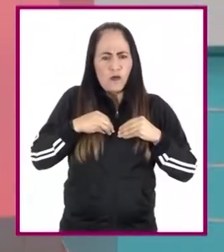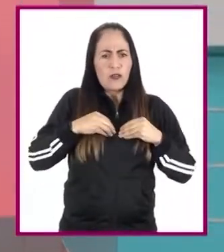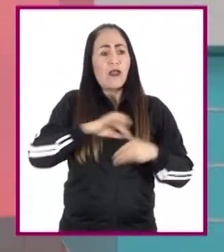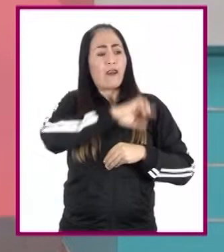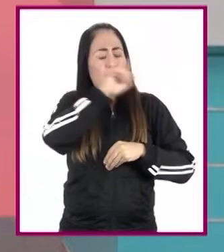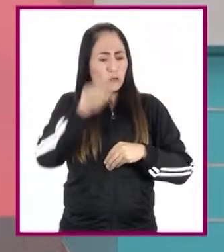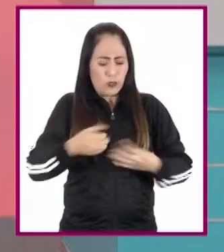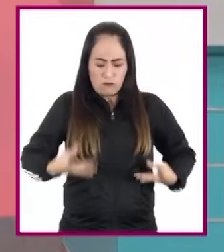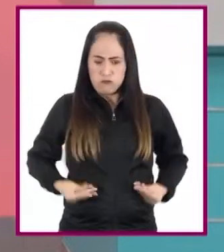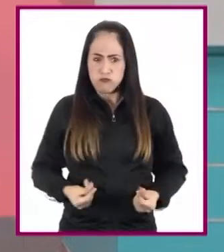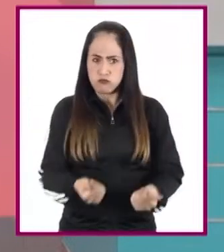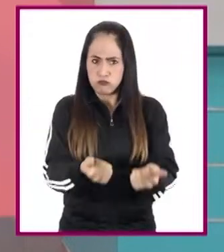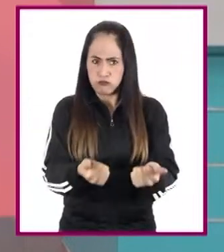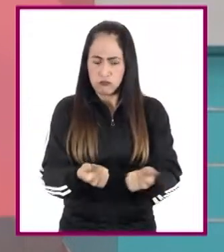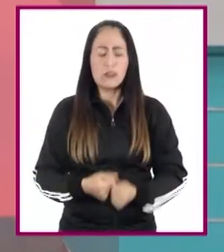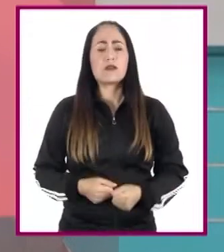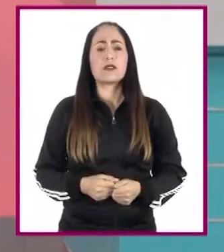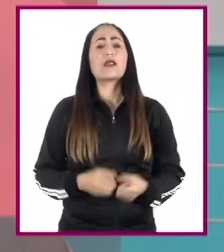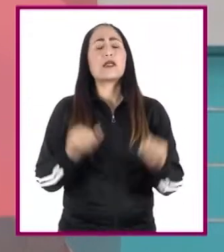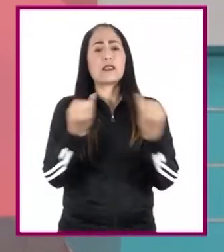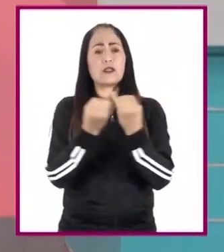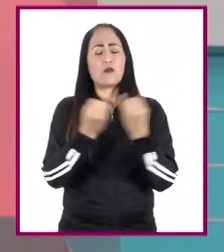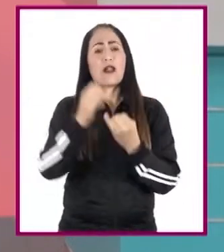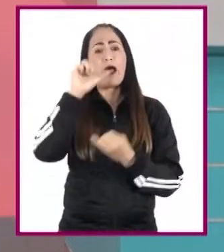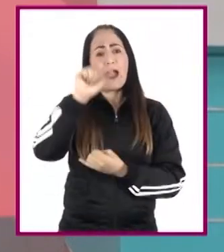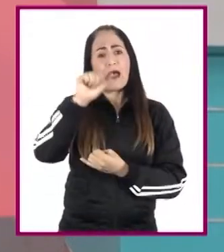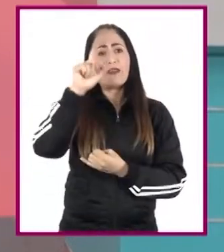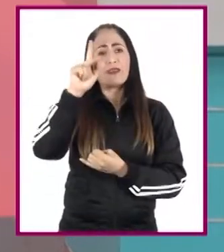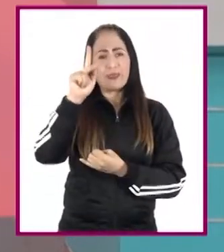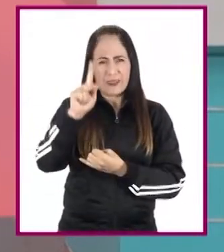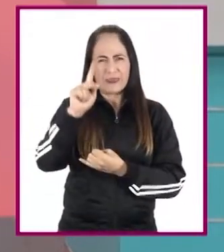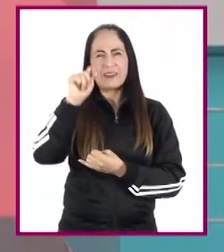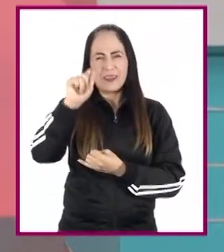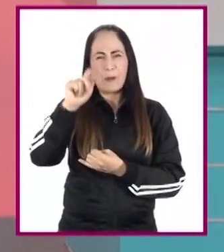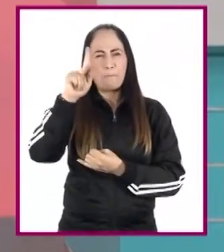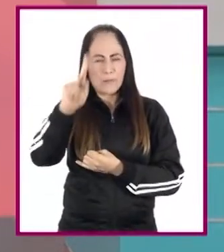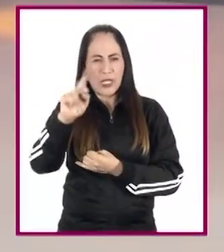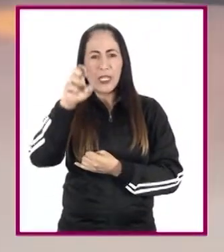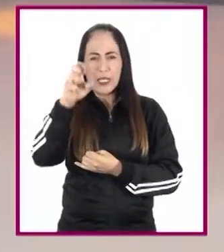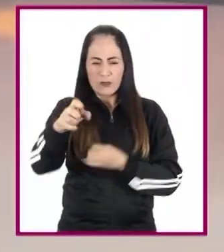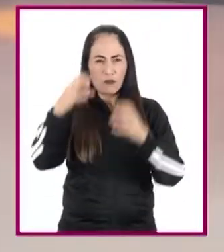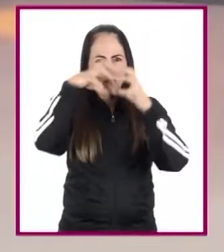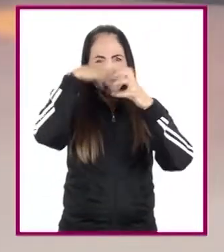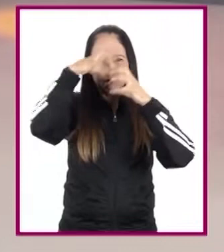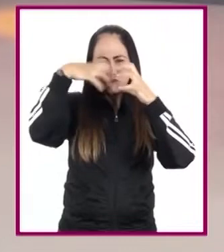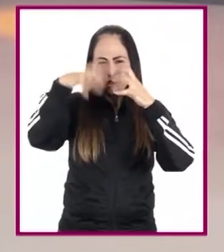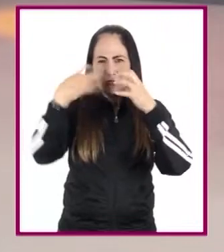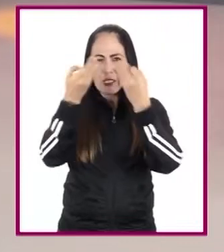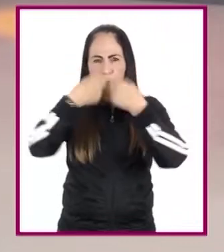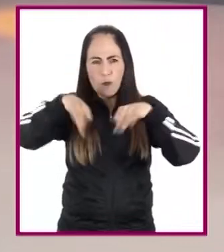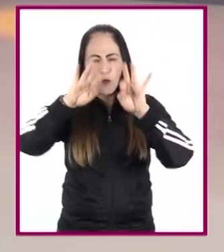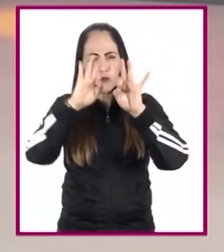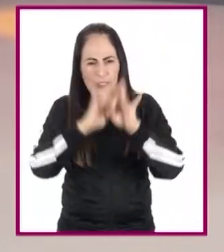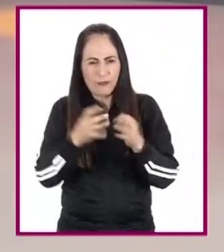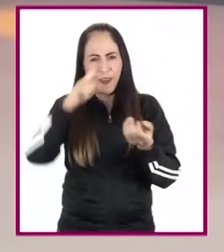energía. Veremos la importancia del ATP, una molécula fundamental en la obtención de energía en las